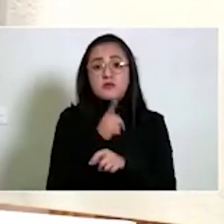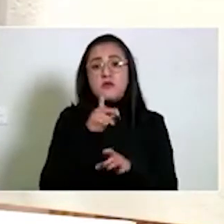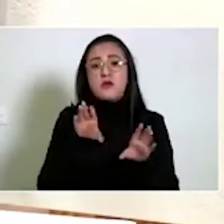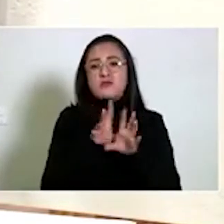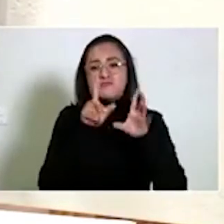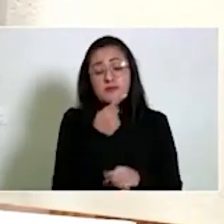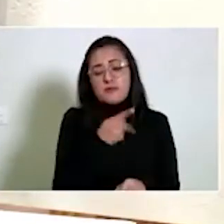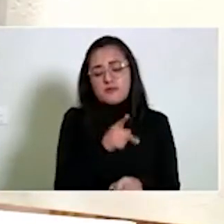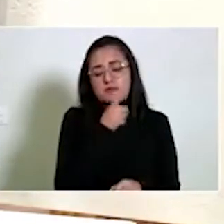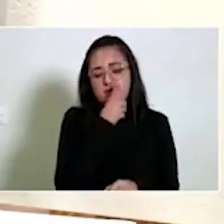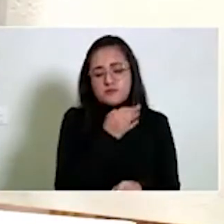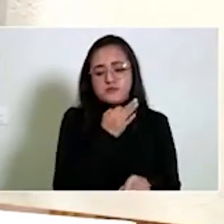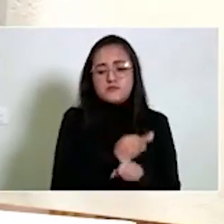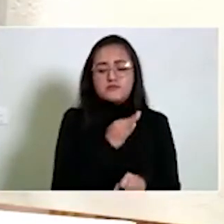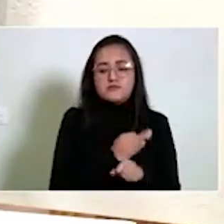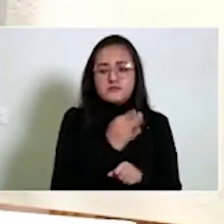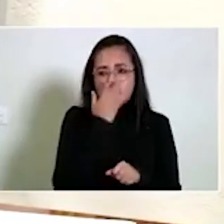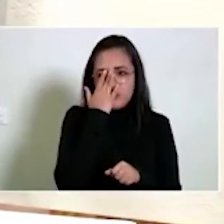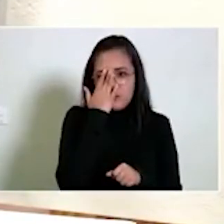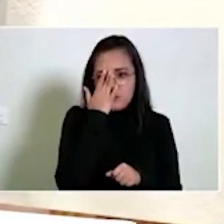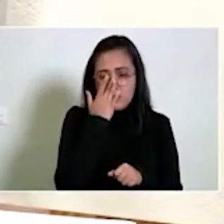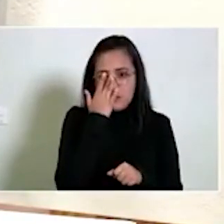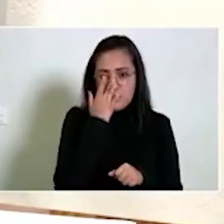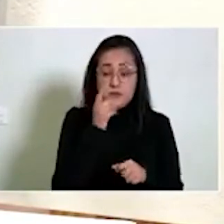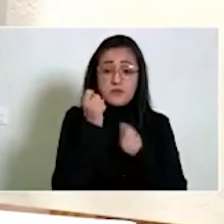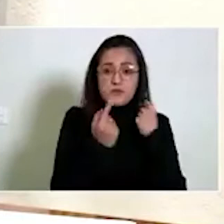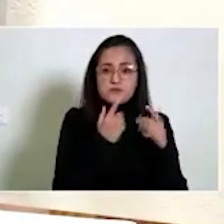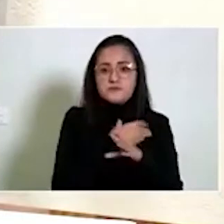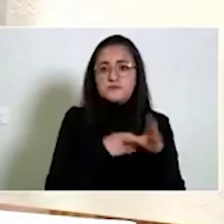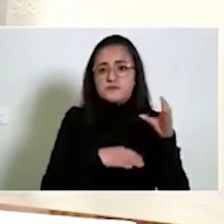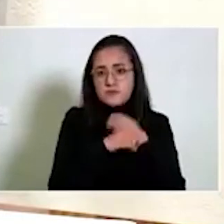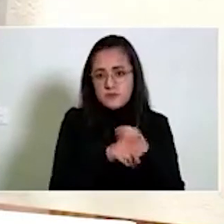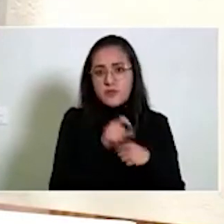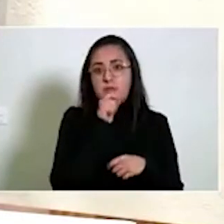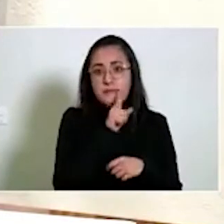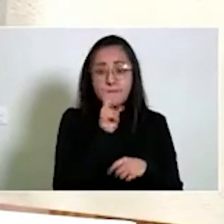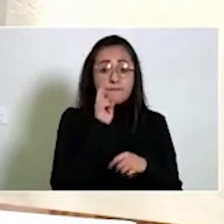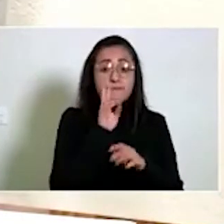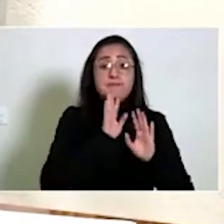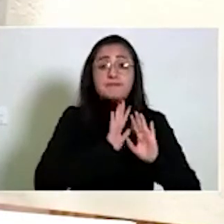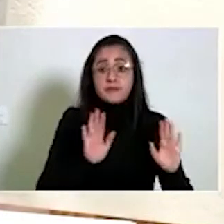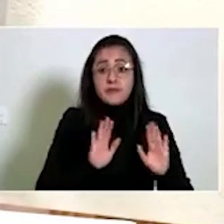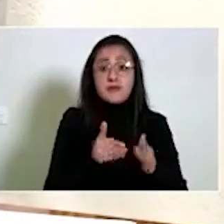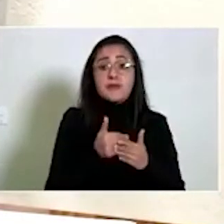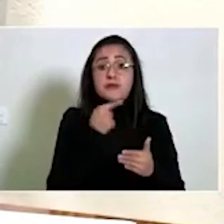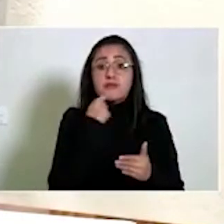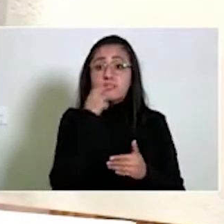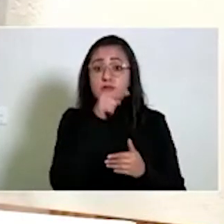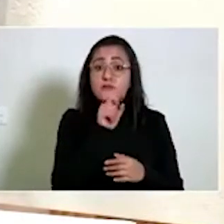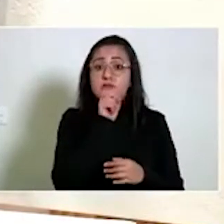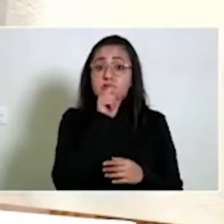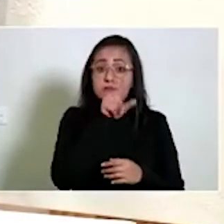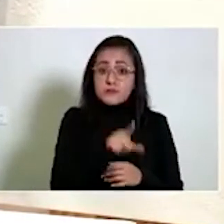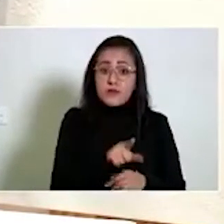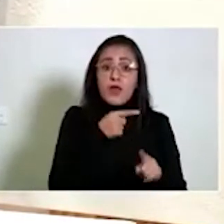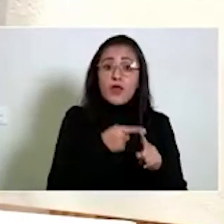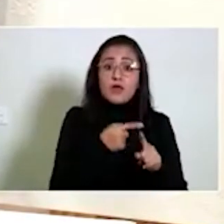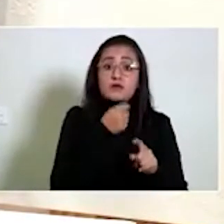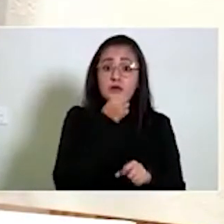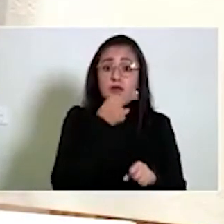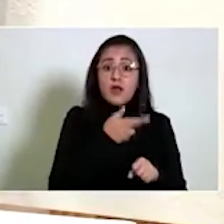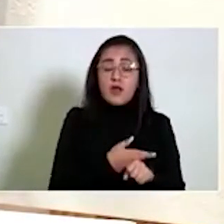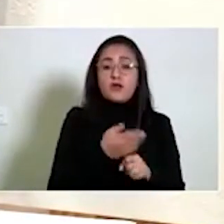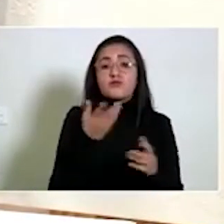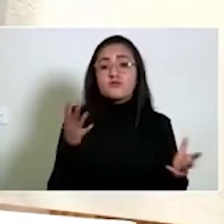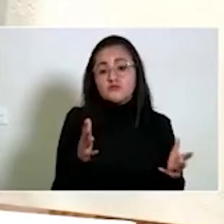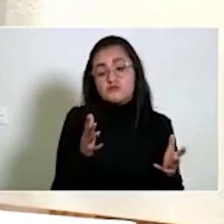de la Función Pública. En el marco de algunas irregularidades administrativas ya comprobadas, se han presentado las denuncias correspondientes ante la Secretaría